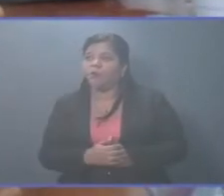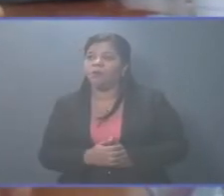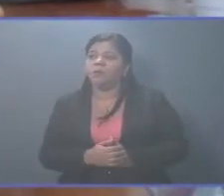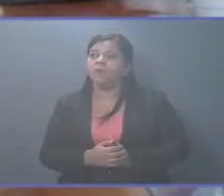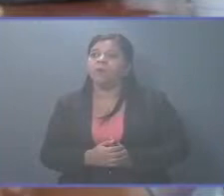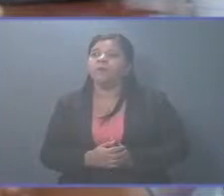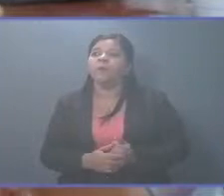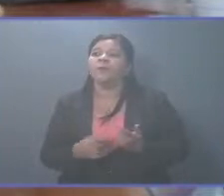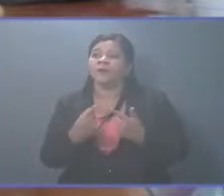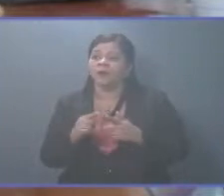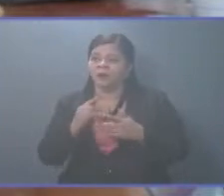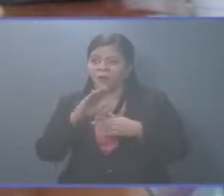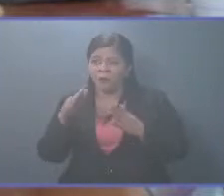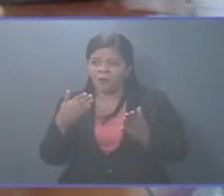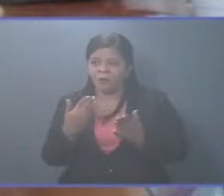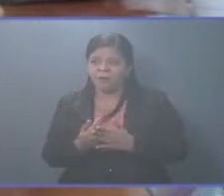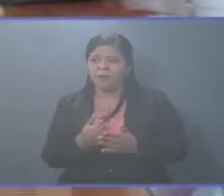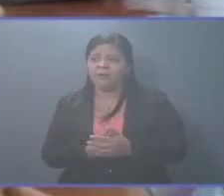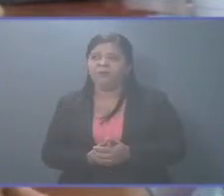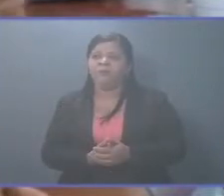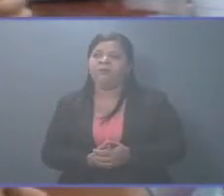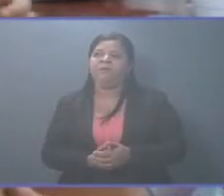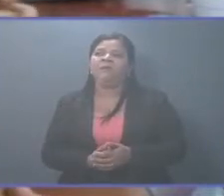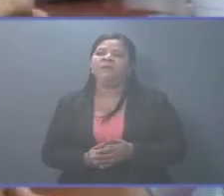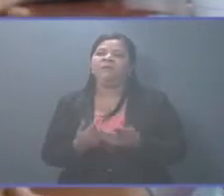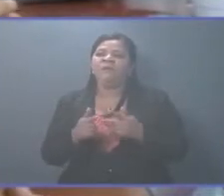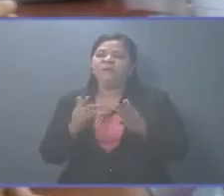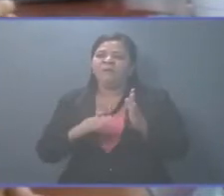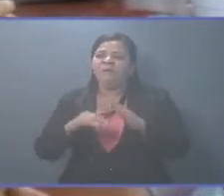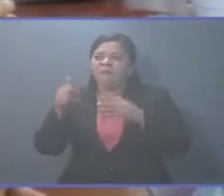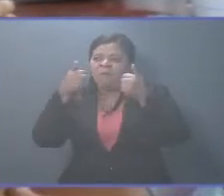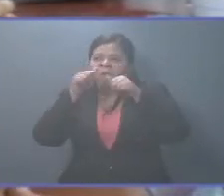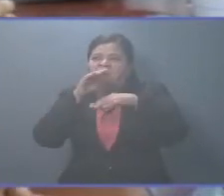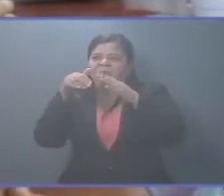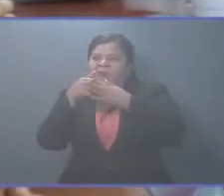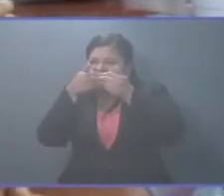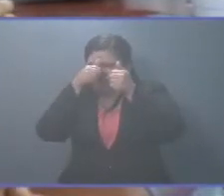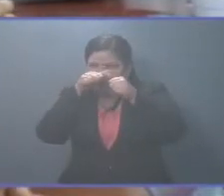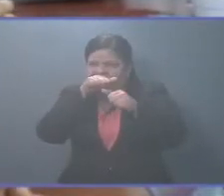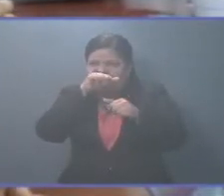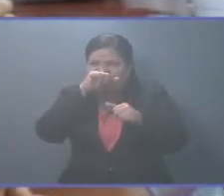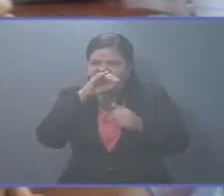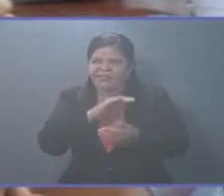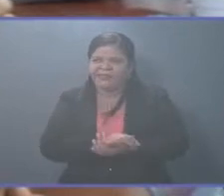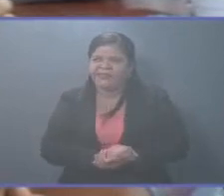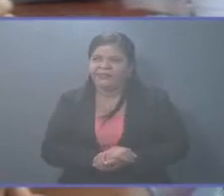Vea, ahí sí no, nosotros ni idea, eso sí se los puedo decir.